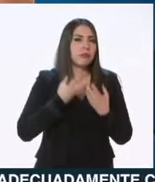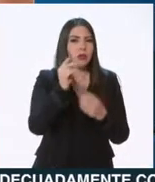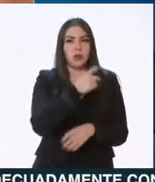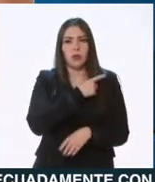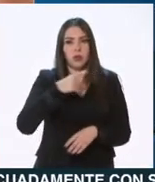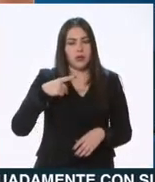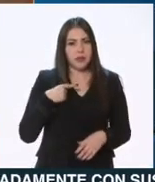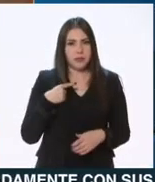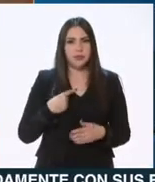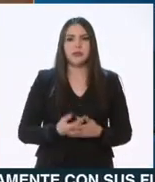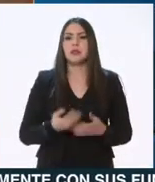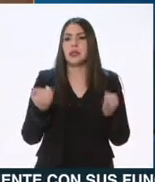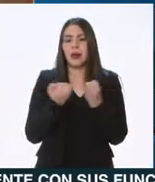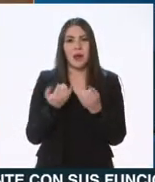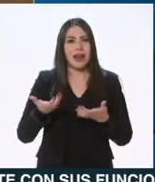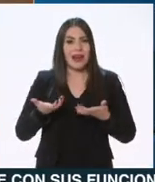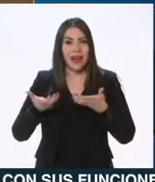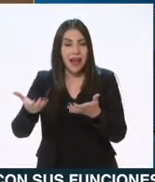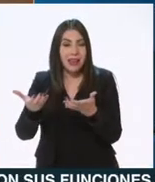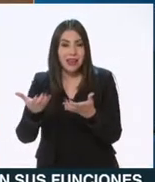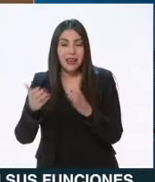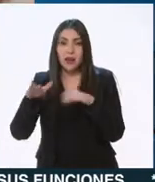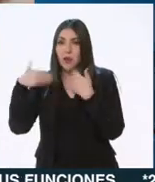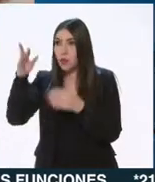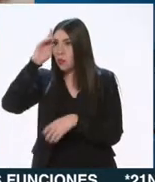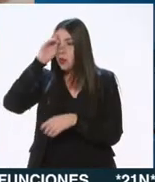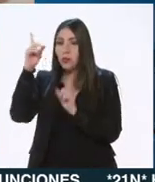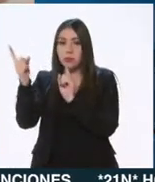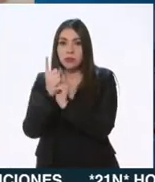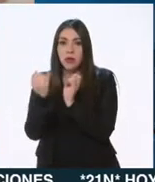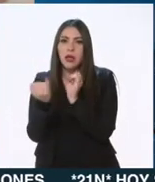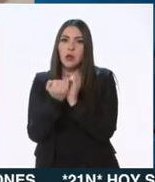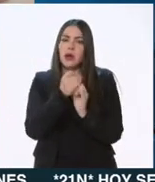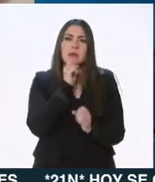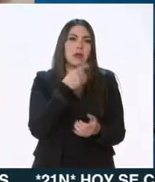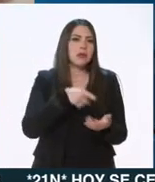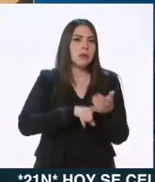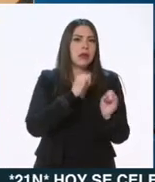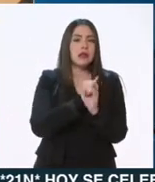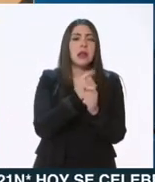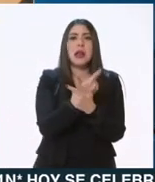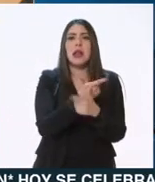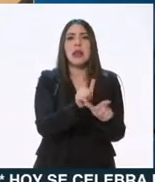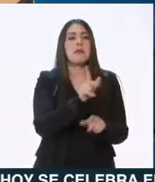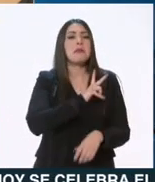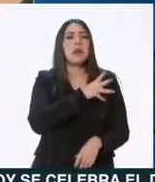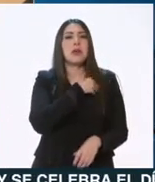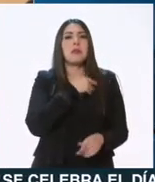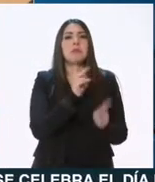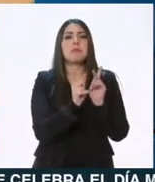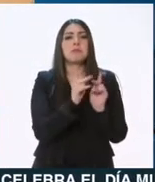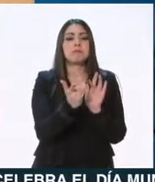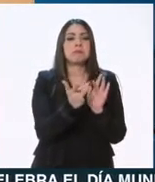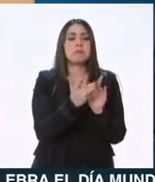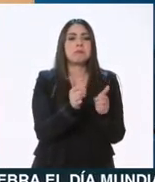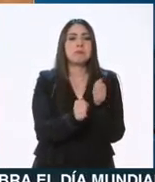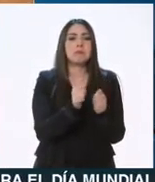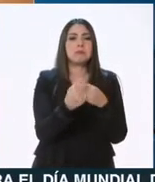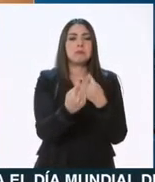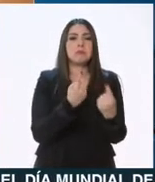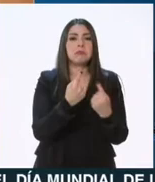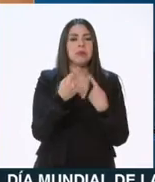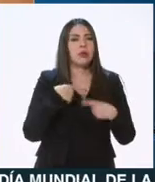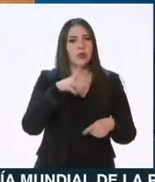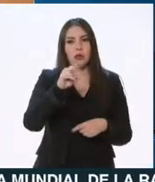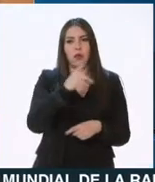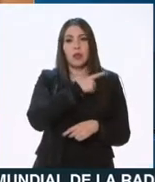calle. Lo mismo puede ocurrir a través de internet. No deseo que mi hijo converse con cualquier persona y además que no revele ningún tipo de dato que